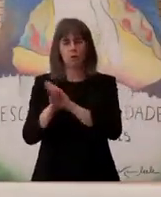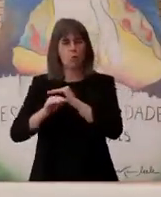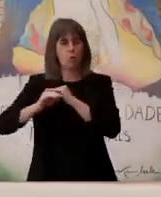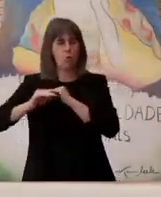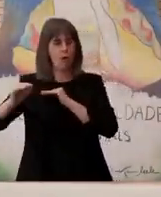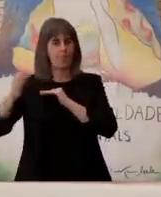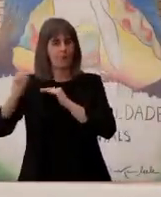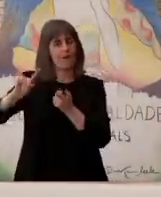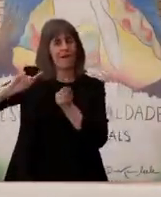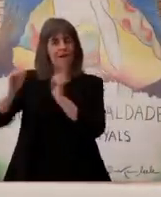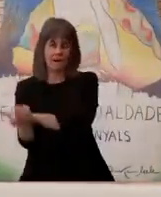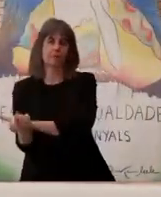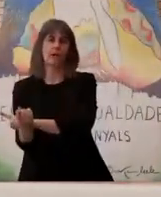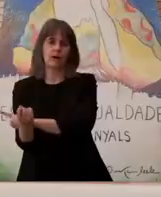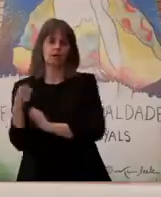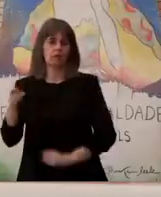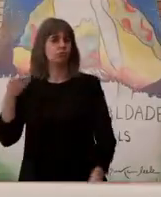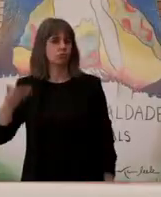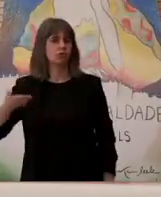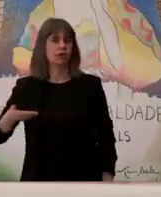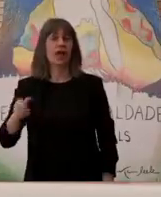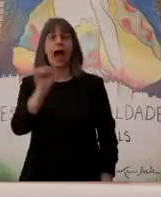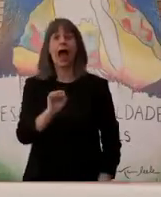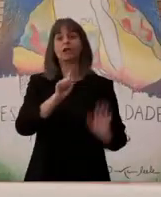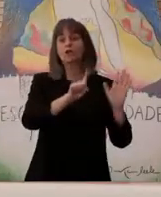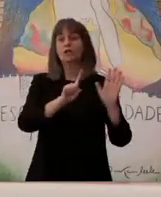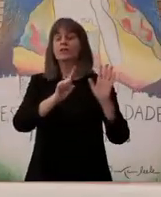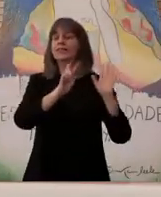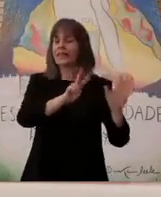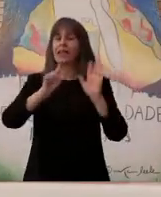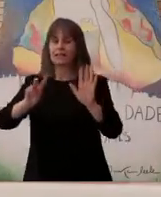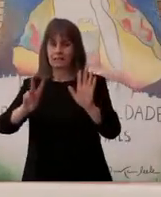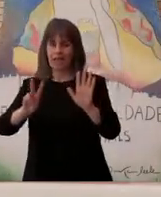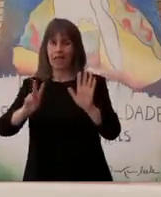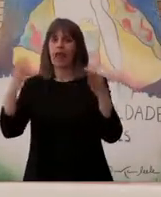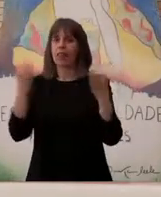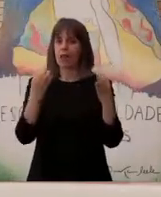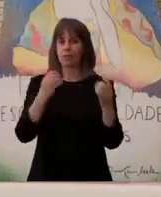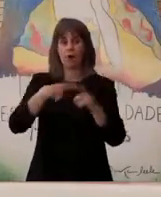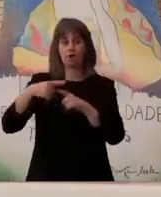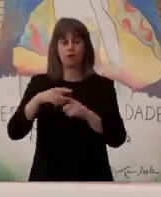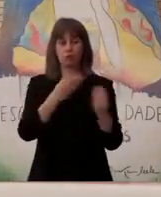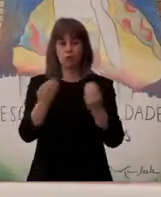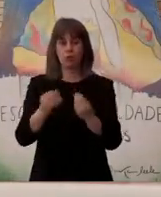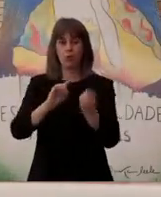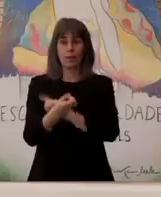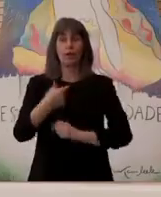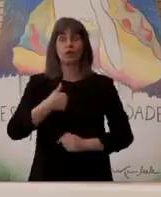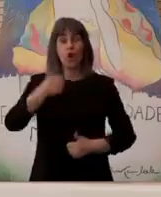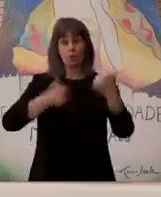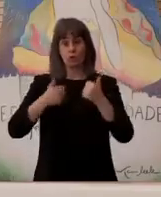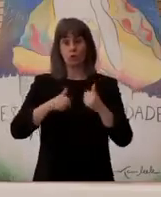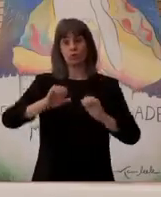estoy muy importante decirlo noaanos 77 hubo que cambiar tantas cosas se va a Provo buenas oposición no 70 hoy tú